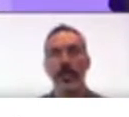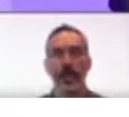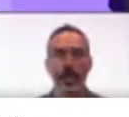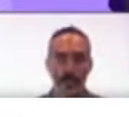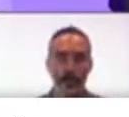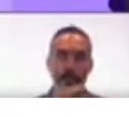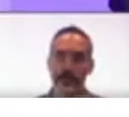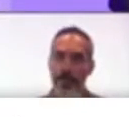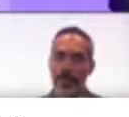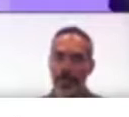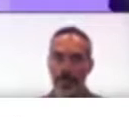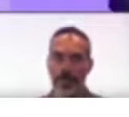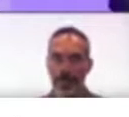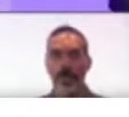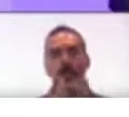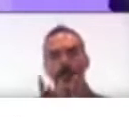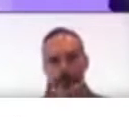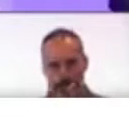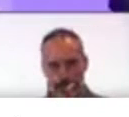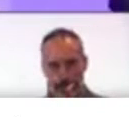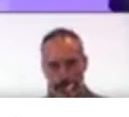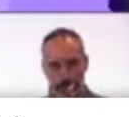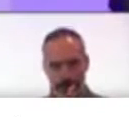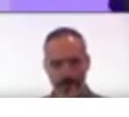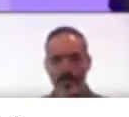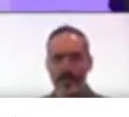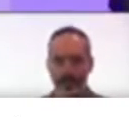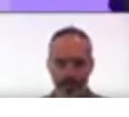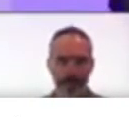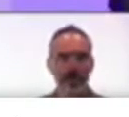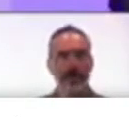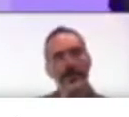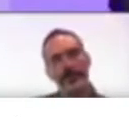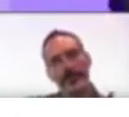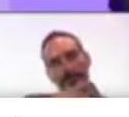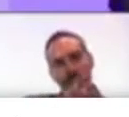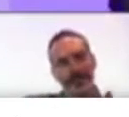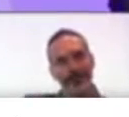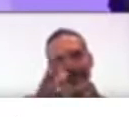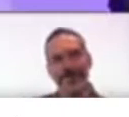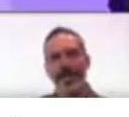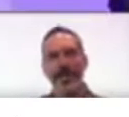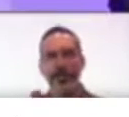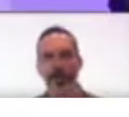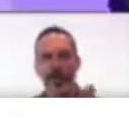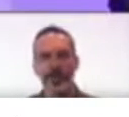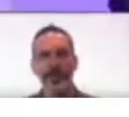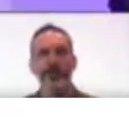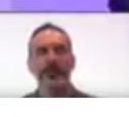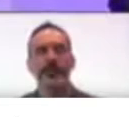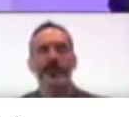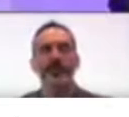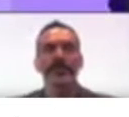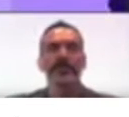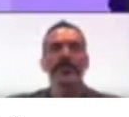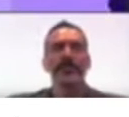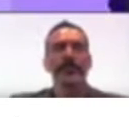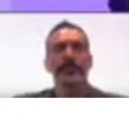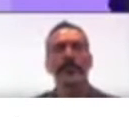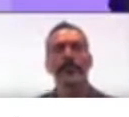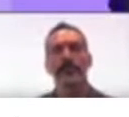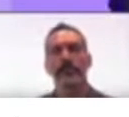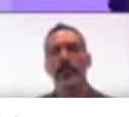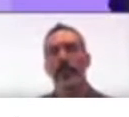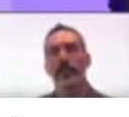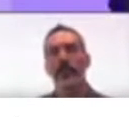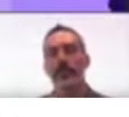para hacer calles nuevas. Aquí vamos a duplicar los recursos. De 50 pasaremos a 100 millones de pesos,